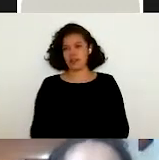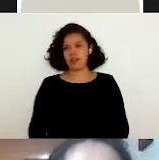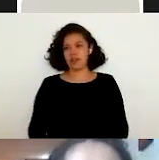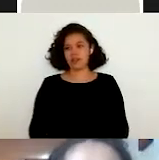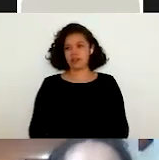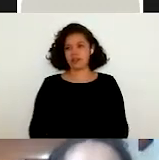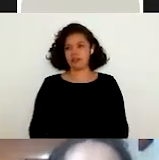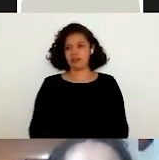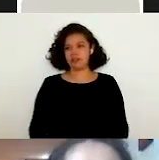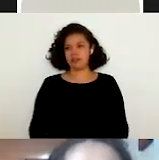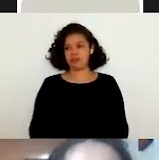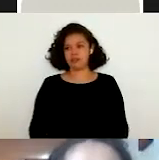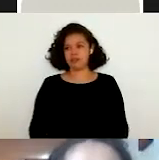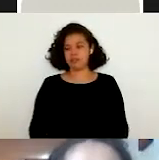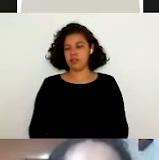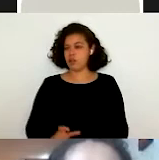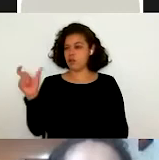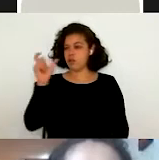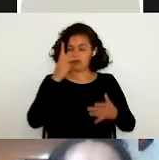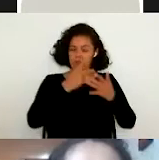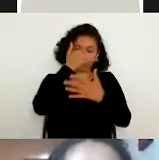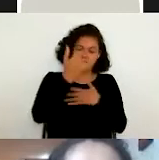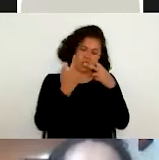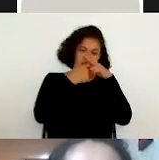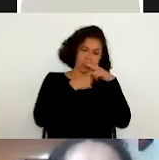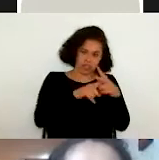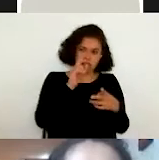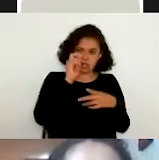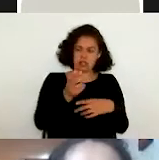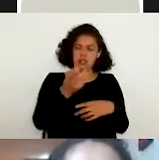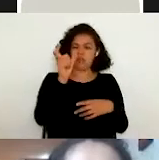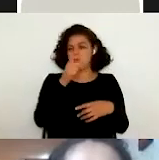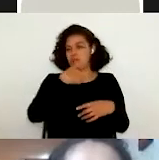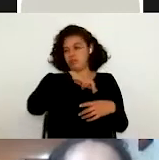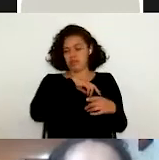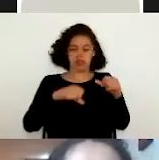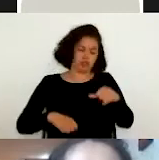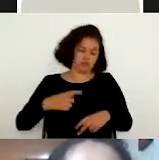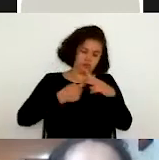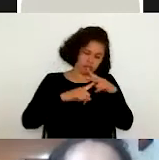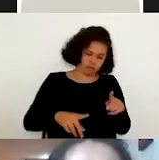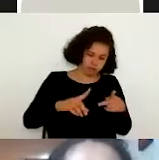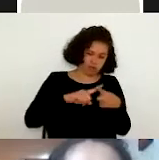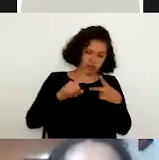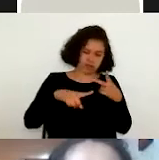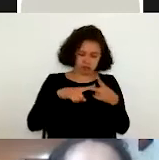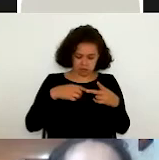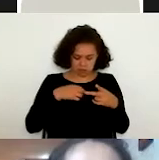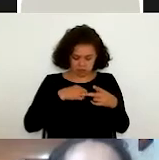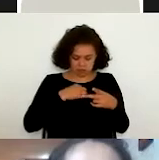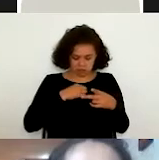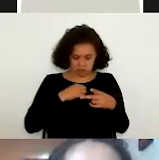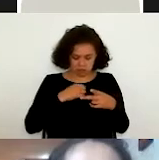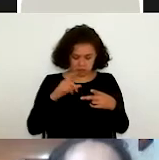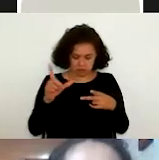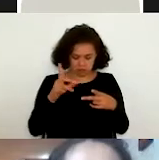Cuando empezamos a implementar el proyecto, es decir, cuando empezamos a desarrollar las actividades, cuando se empiezan a poner en marcha los talleres,